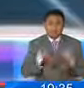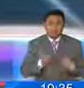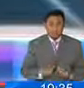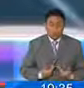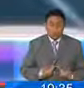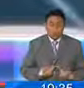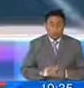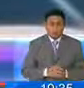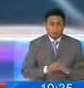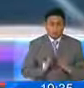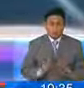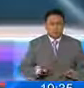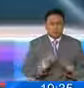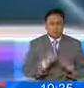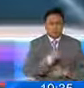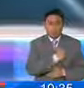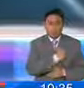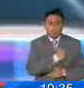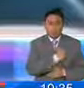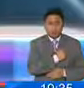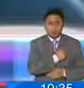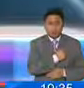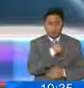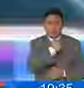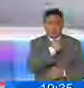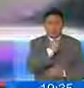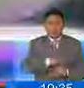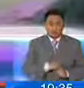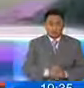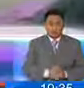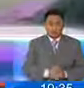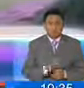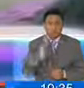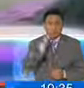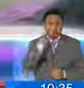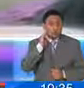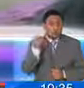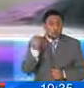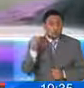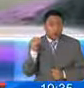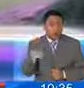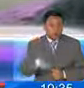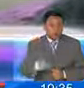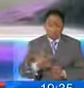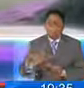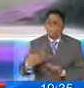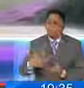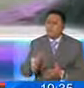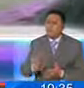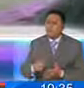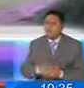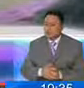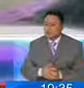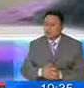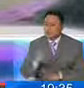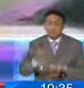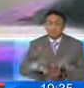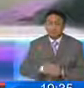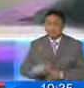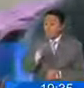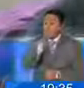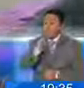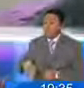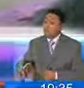es íntimo. Y también permitir que los niños y los jóvenes hablen. porque a veces de pronto les hacemos callar